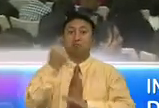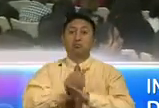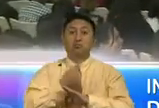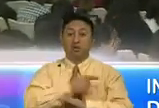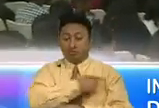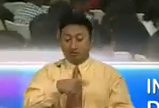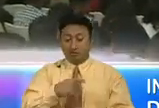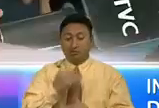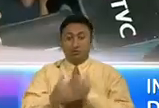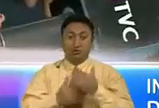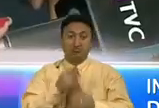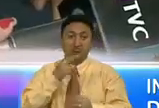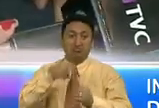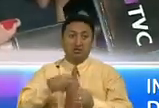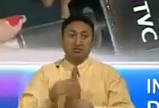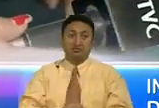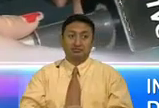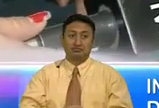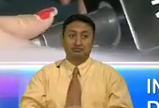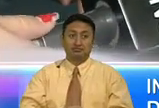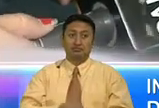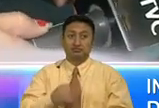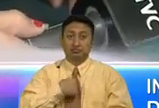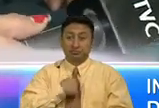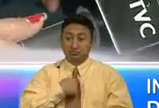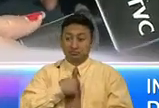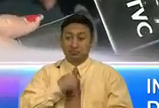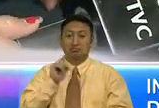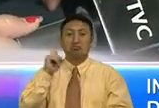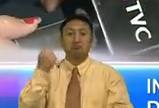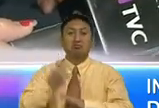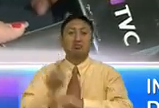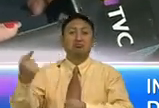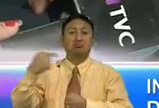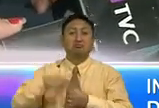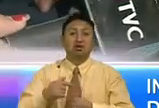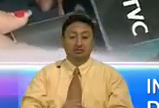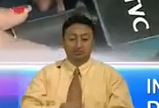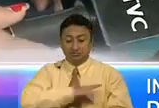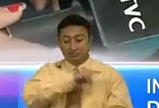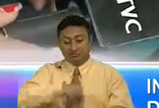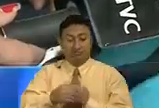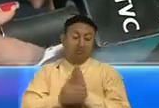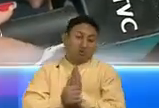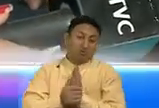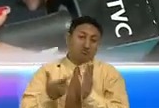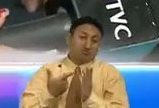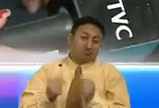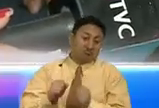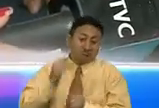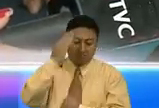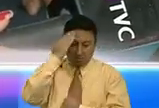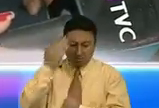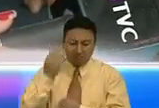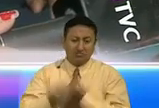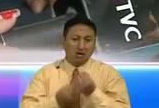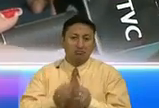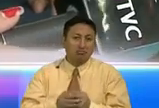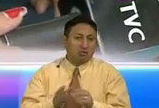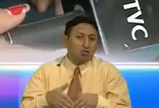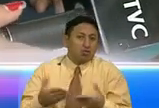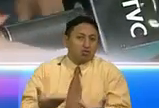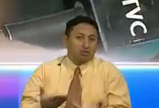de este proceso. Es la primera vez que me tocó estar en la mesa electoral, por lo tanto estoy viniendo a la capacitación para saber qué es lo que yo